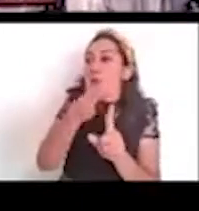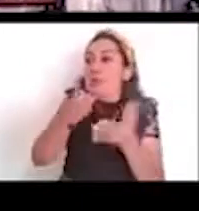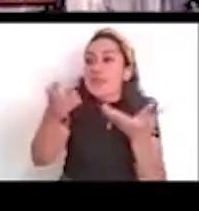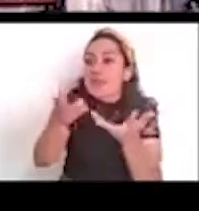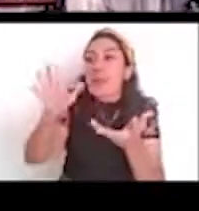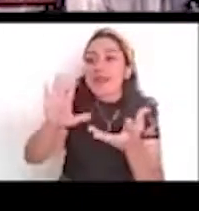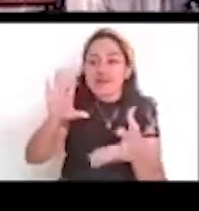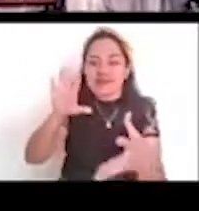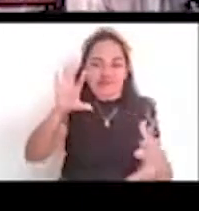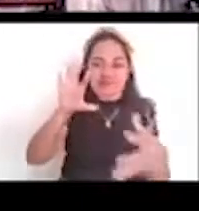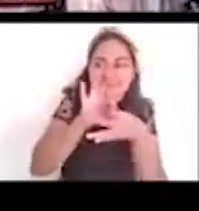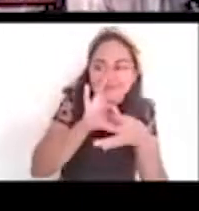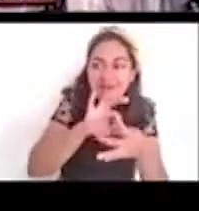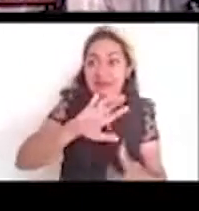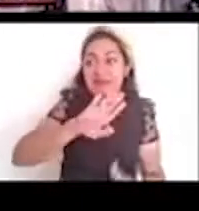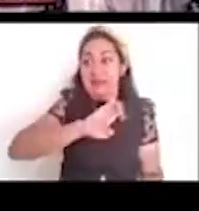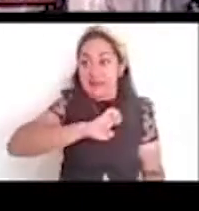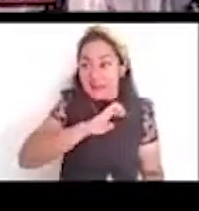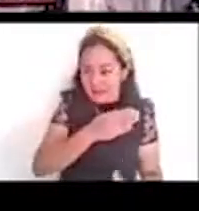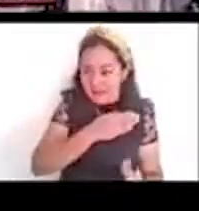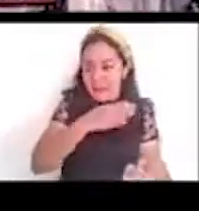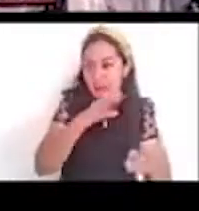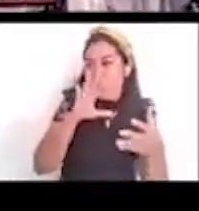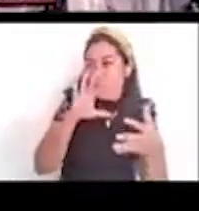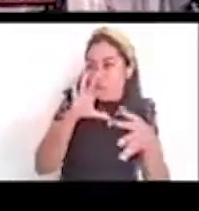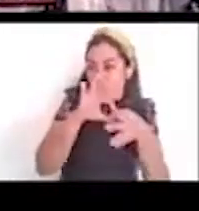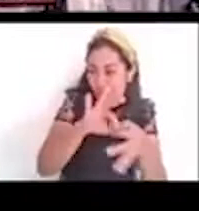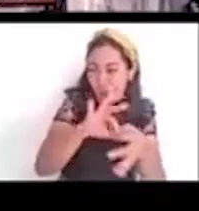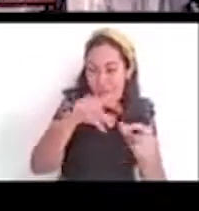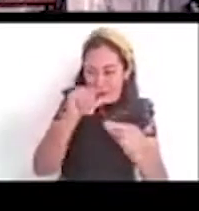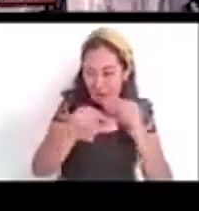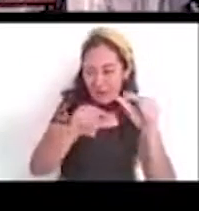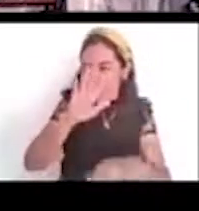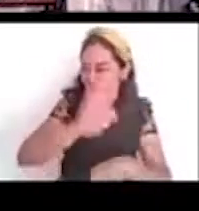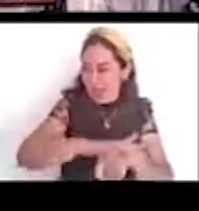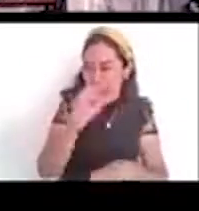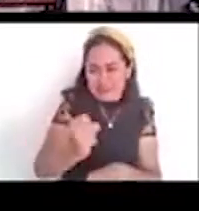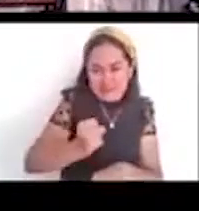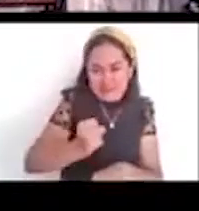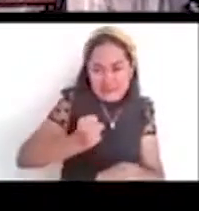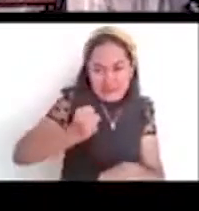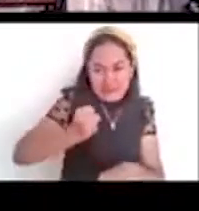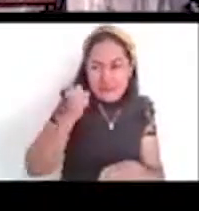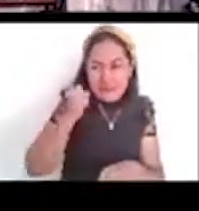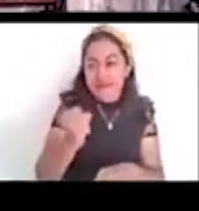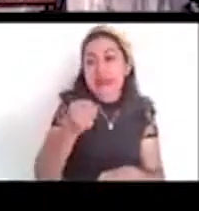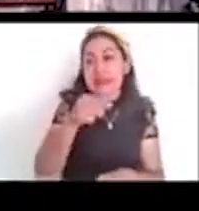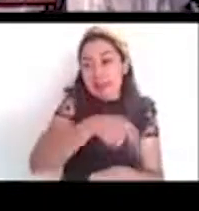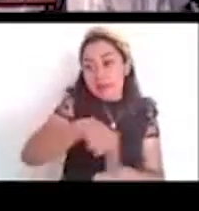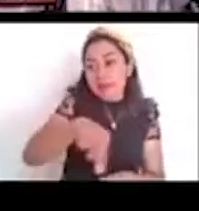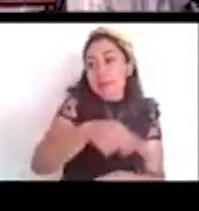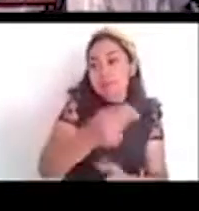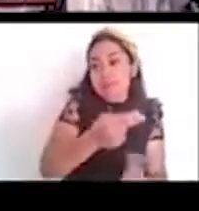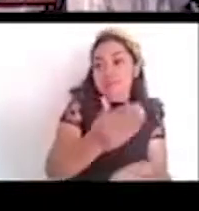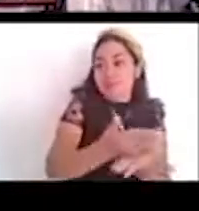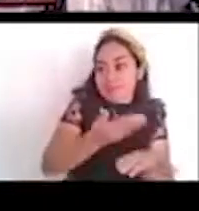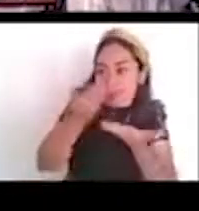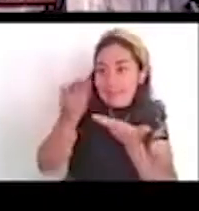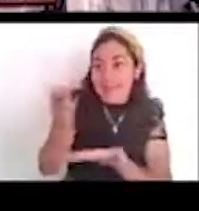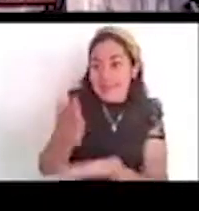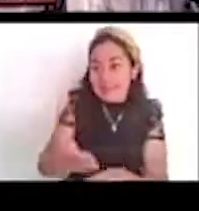los españoles. O sea, era cada vez era más fuerte esta tributación y este avasallamiento que hacían ellos,